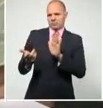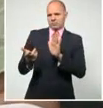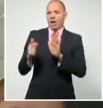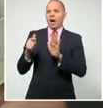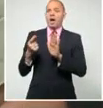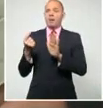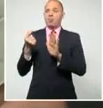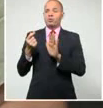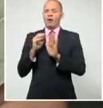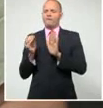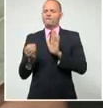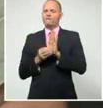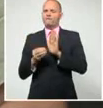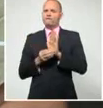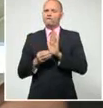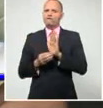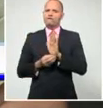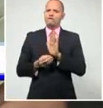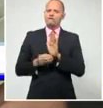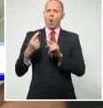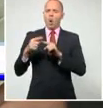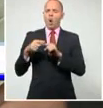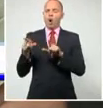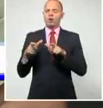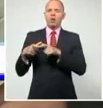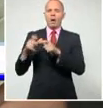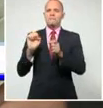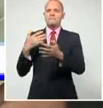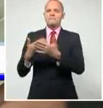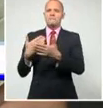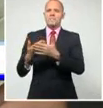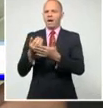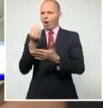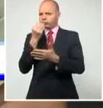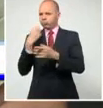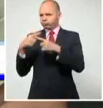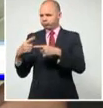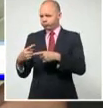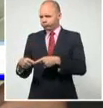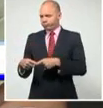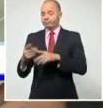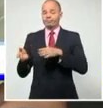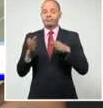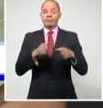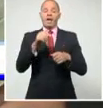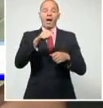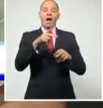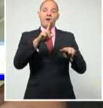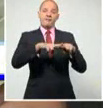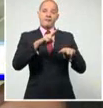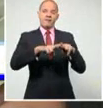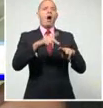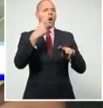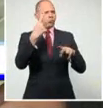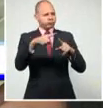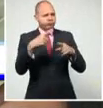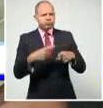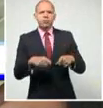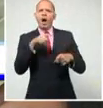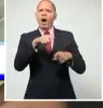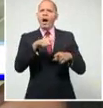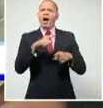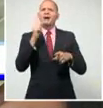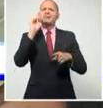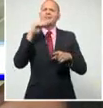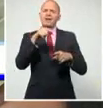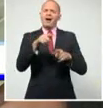calidad desde la empresa mayorista provincial en la habana a la asociación colombófila en